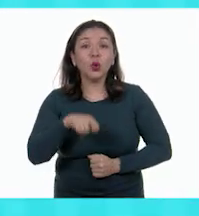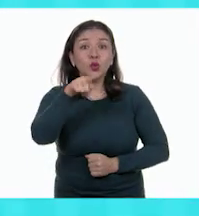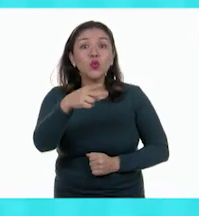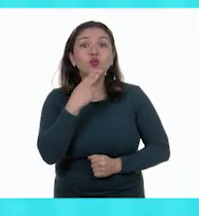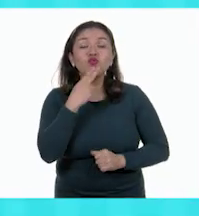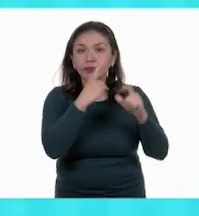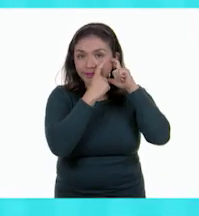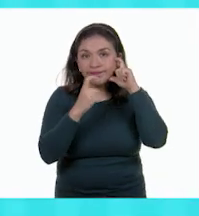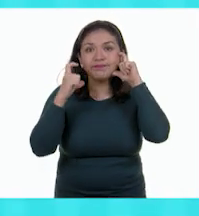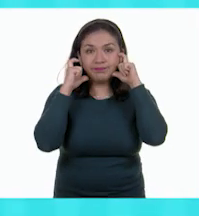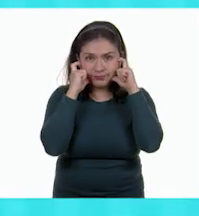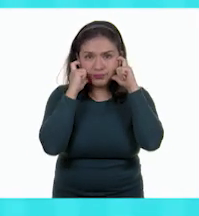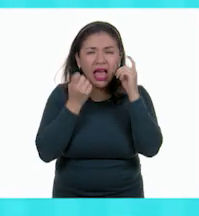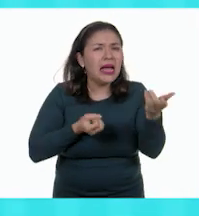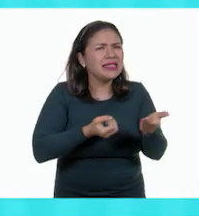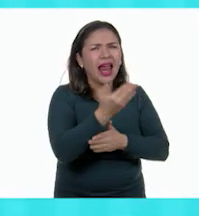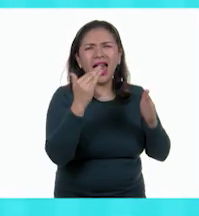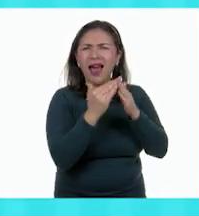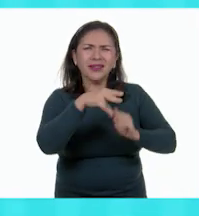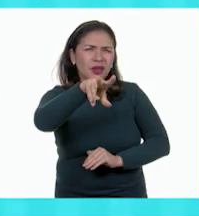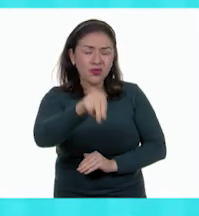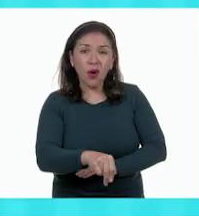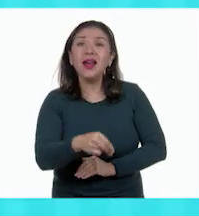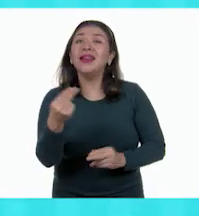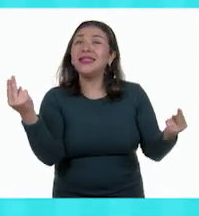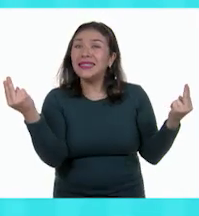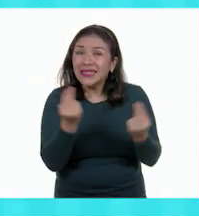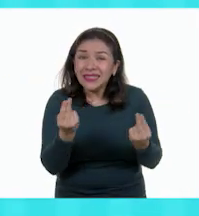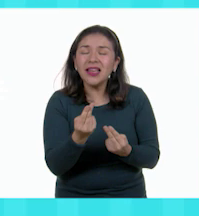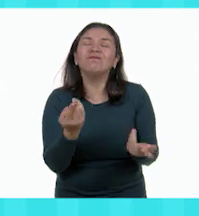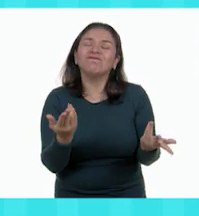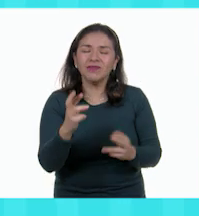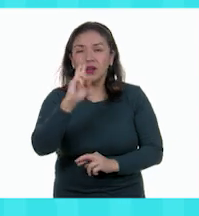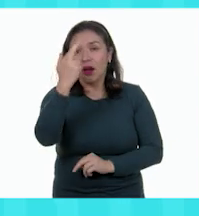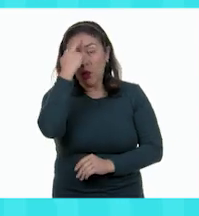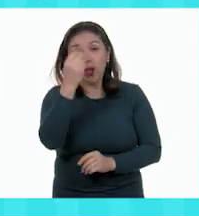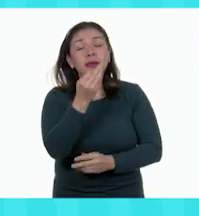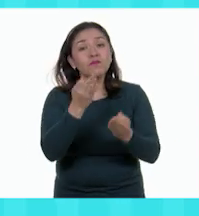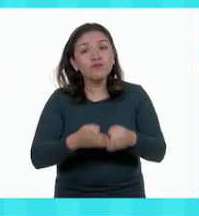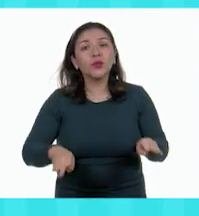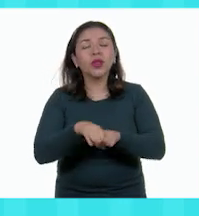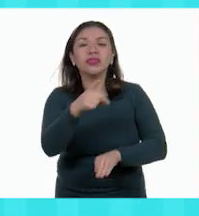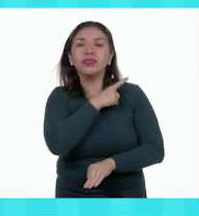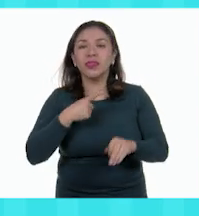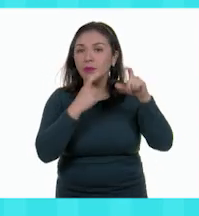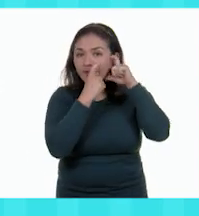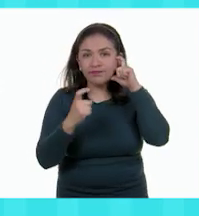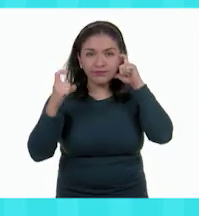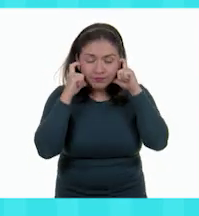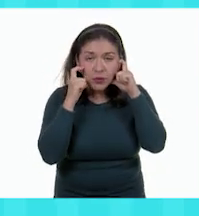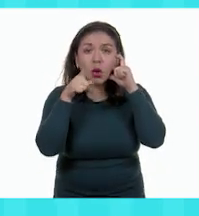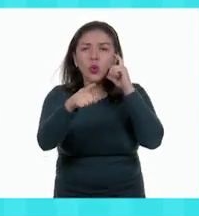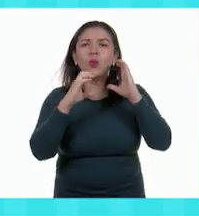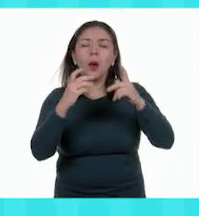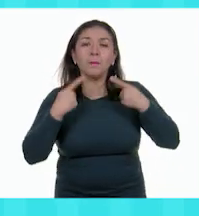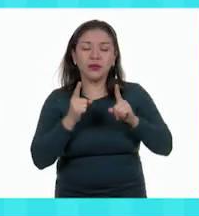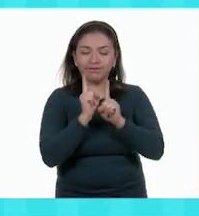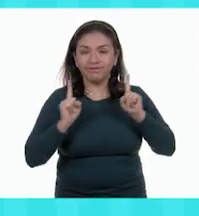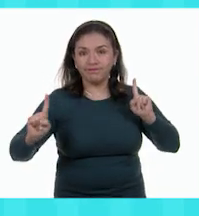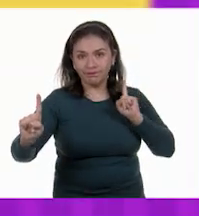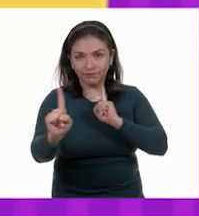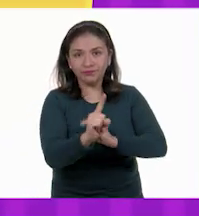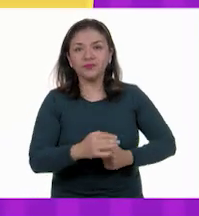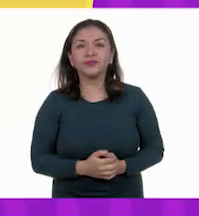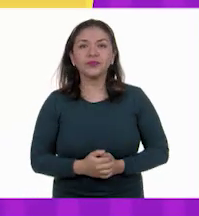Utiliza cubrebocas. No salgas de casa y si tienes que hacerlo, recuerda que es obligatorio utilizarlo. Mantén la sana